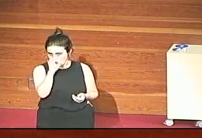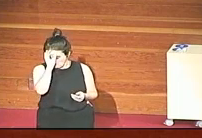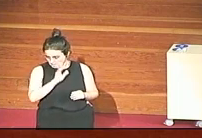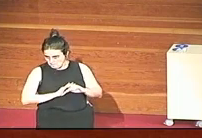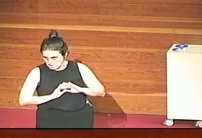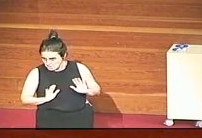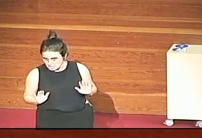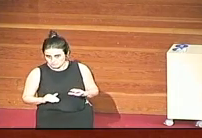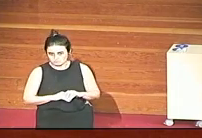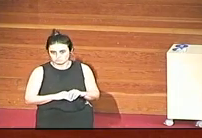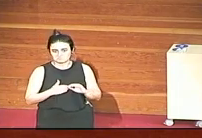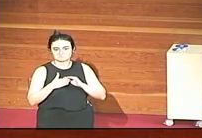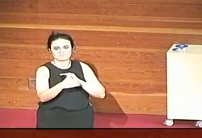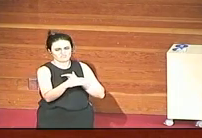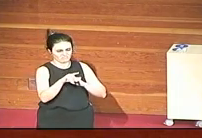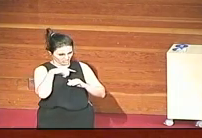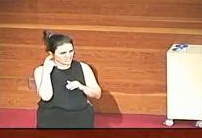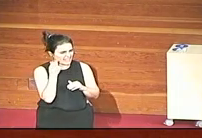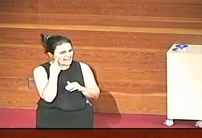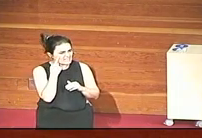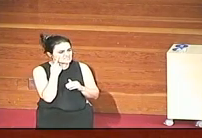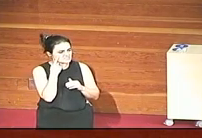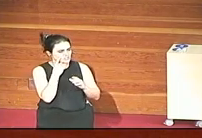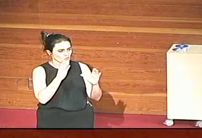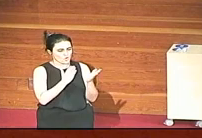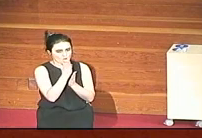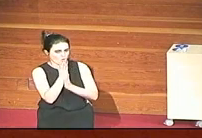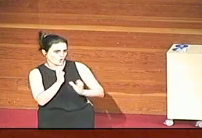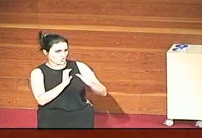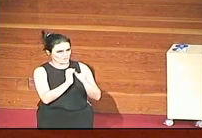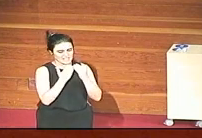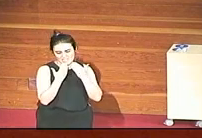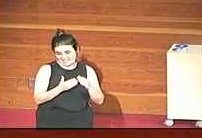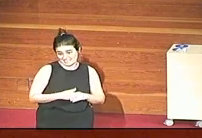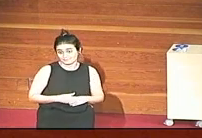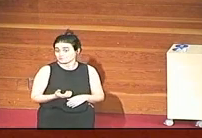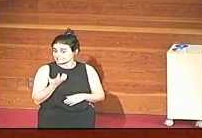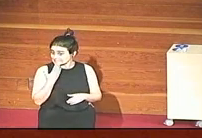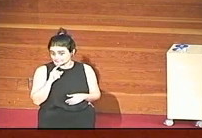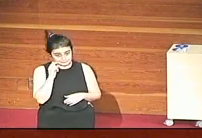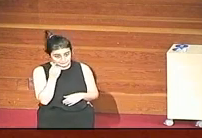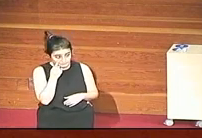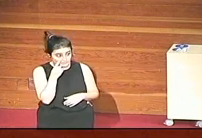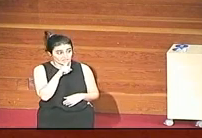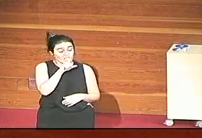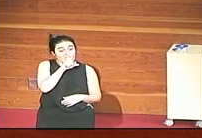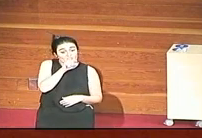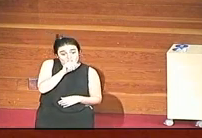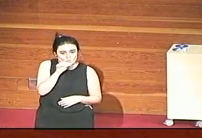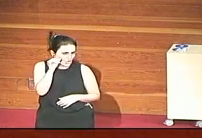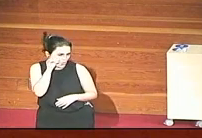ya te enterarás a través de los medios de comunicación y si no mira en twitter innings o en